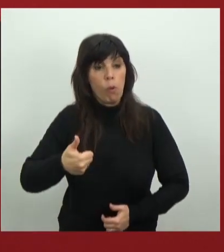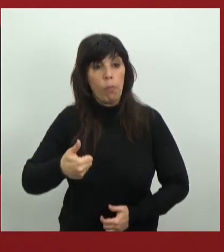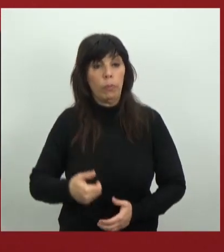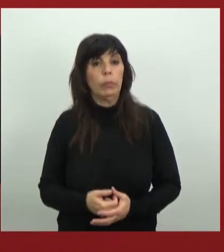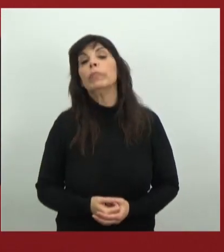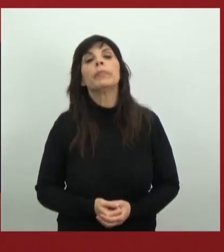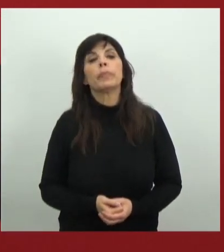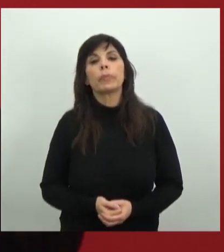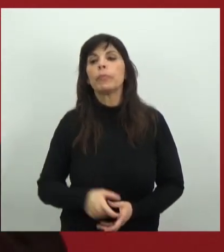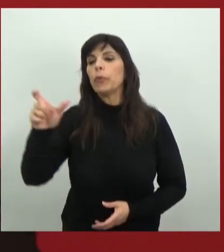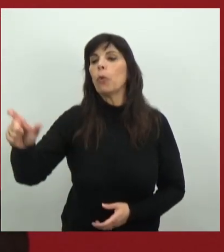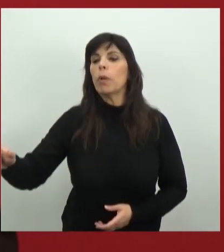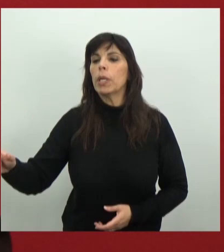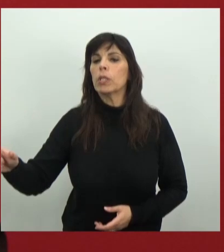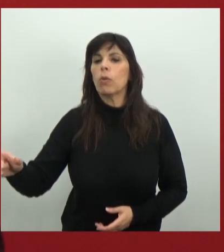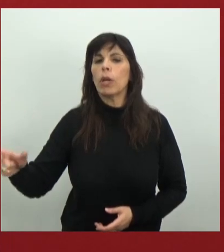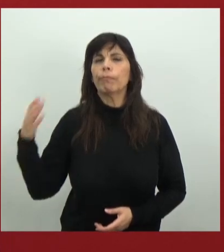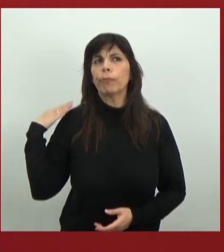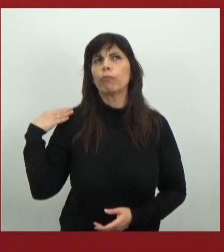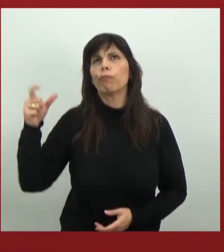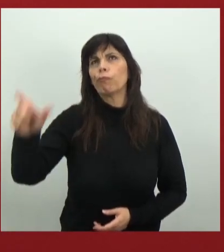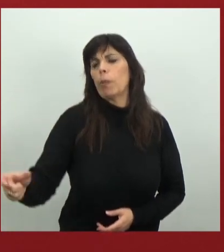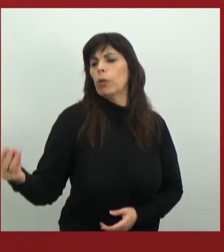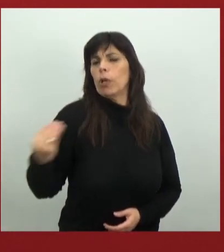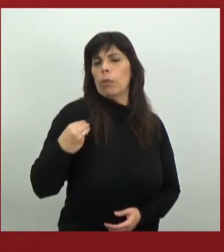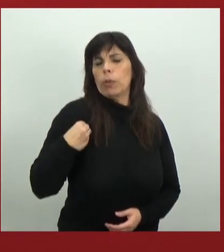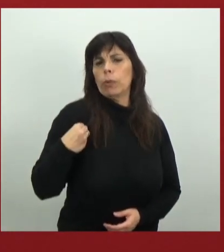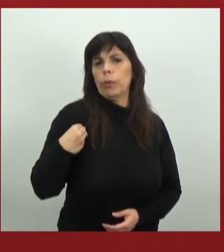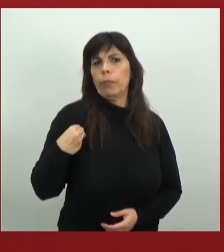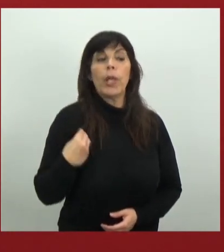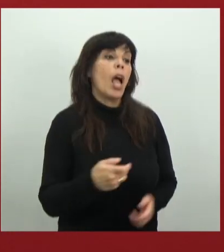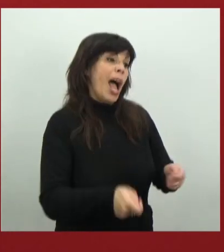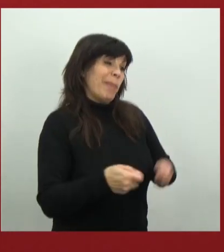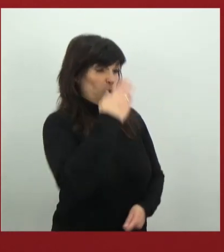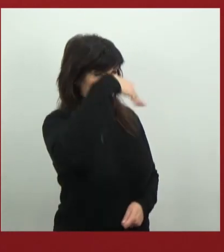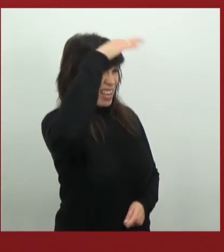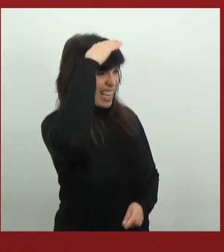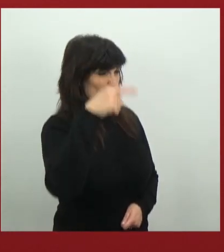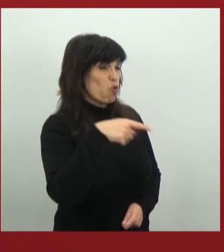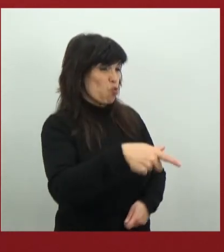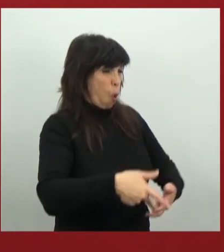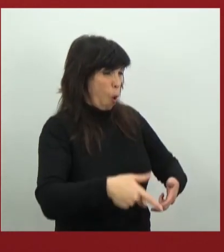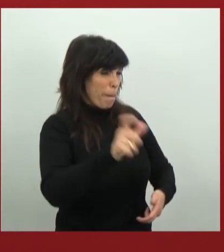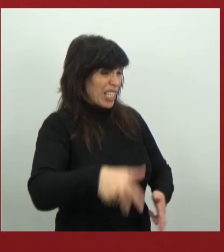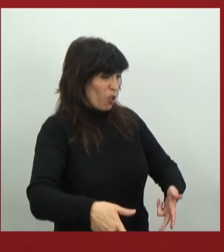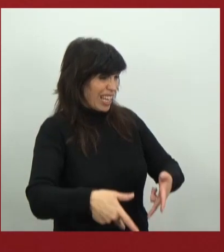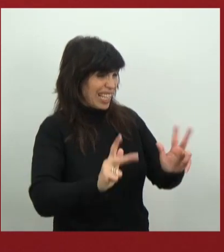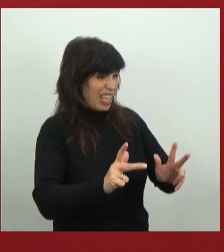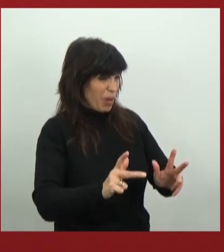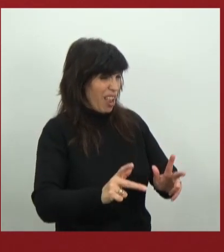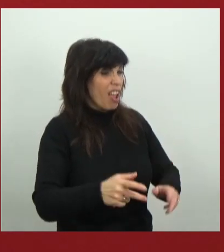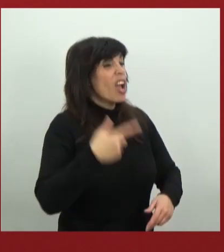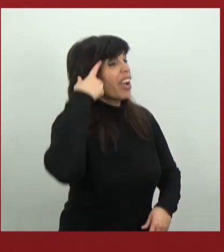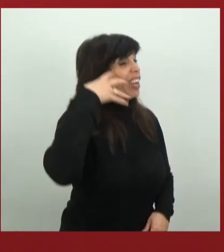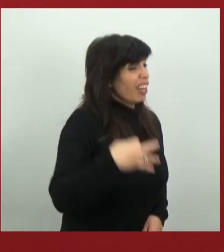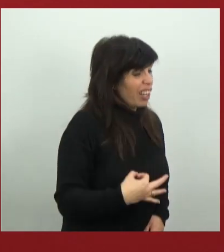como de otro día alguien me preguntó: pastor, ¿usted cree en liberación? Digo, claro, pero creo más en la liberación